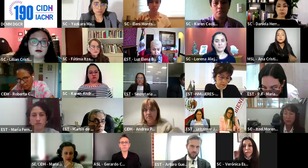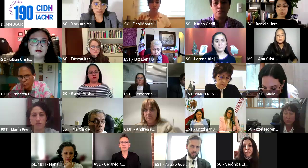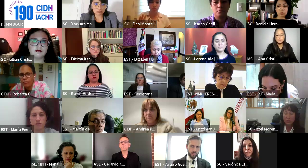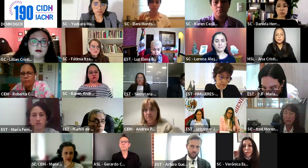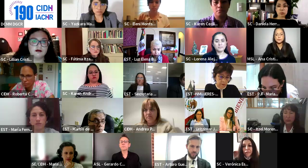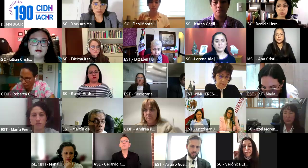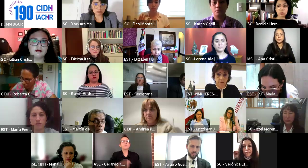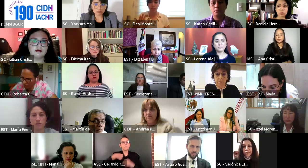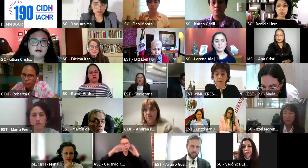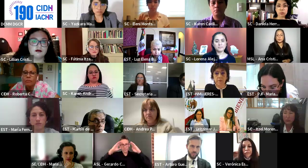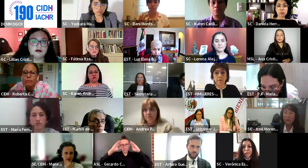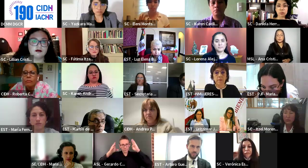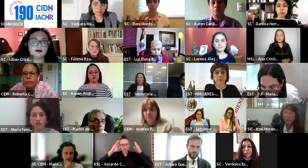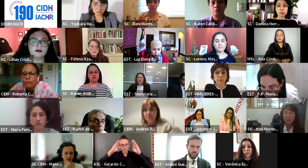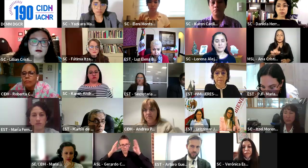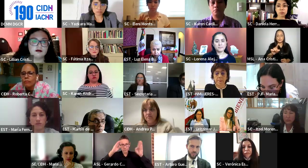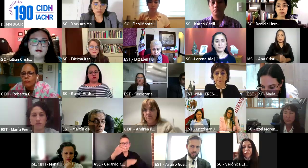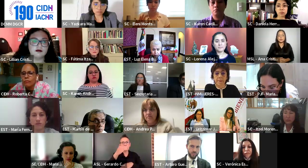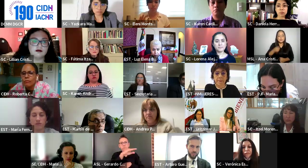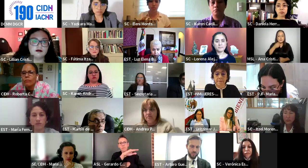Hola, buenas tardes. ¿Quién me va a interpretar?